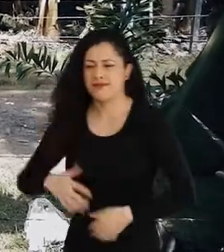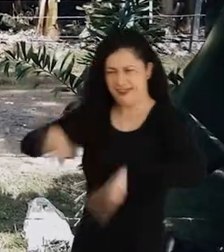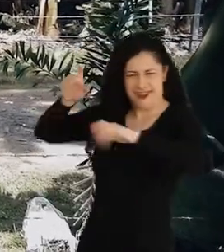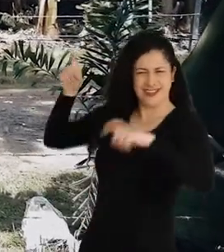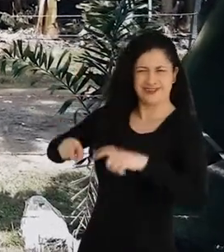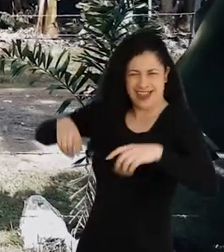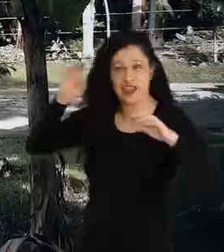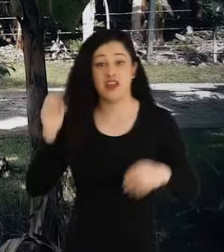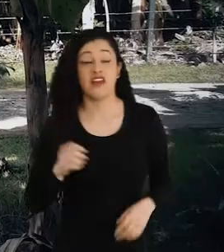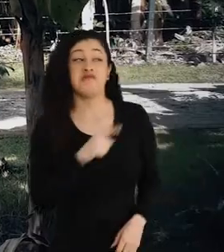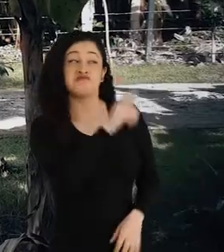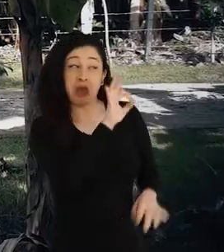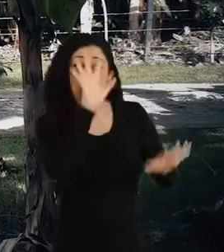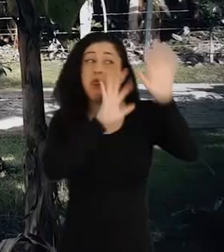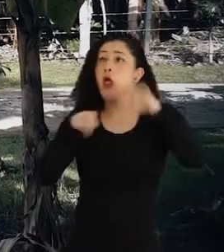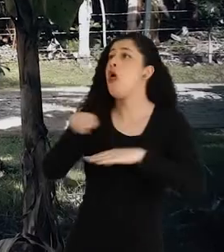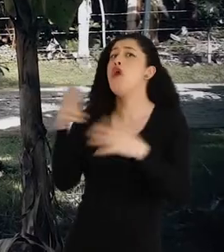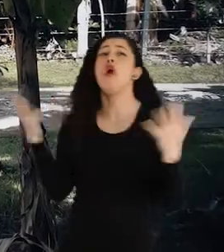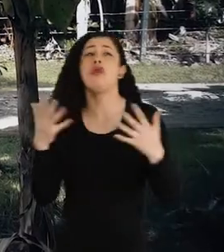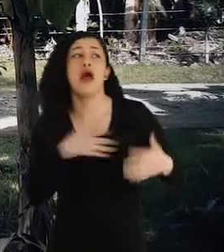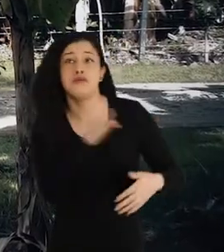Hombre, yo necesito ayuda.